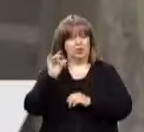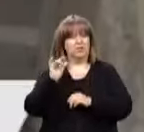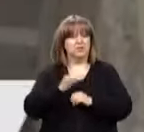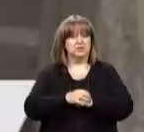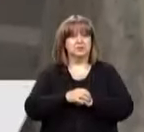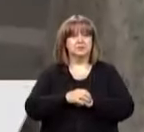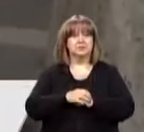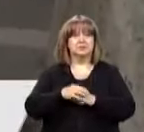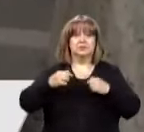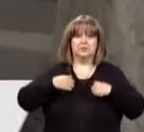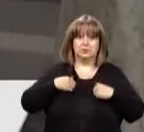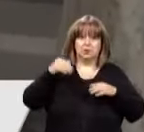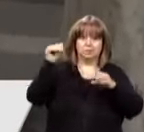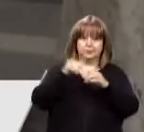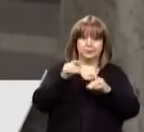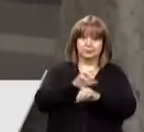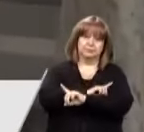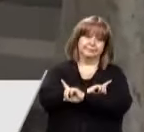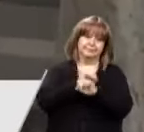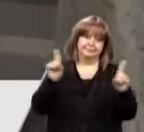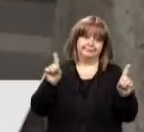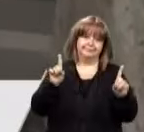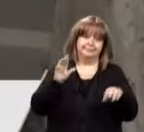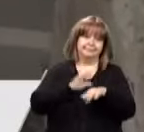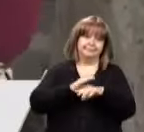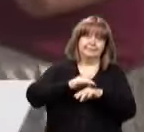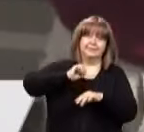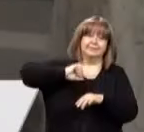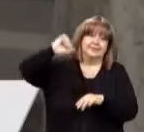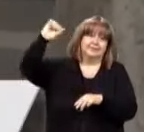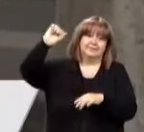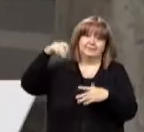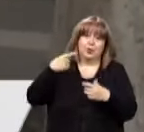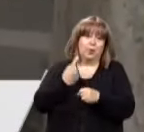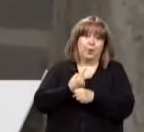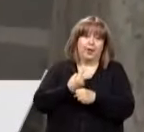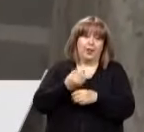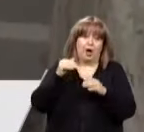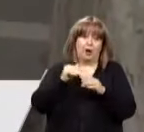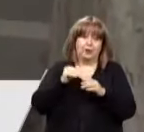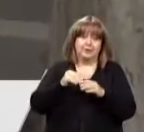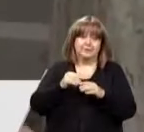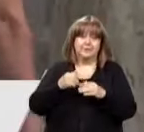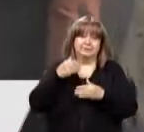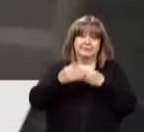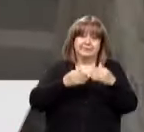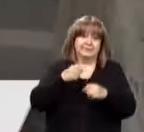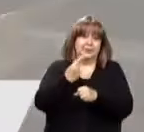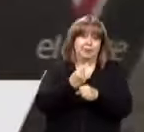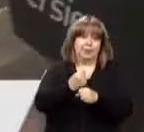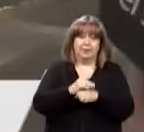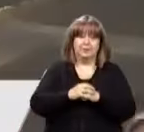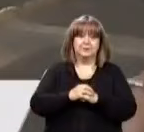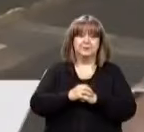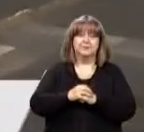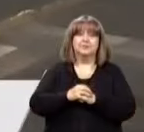para nada yo creo que la inflación cada día nos permite cada vez menos avanzar en todo